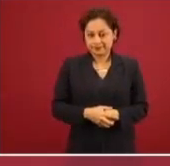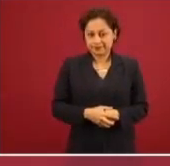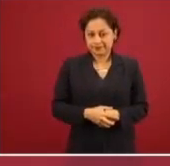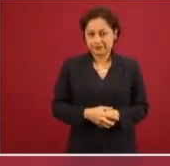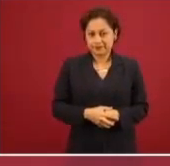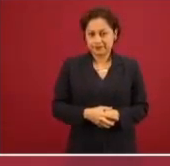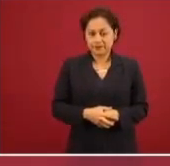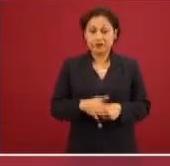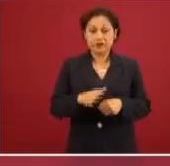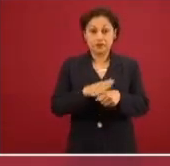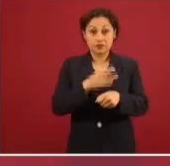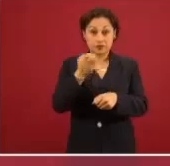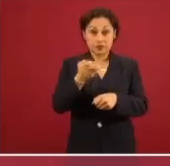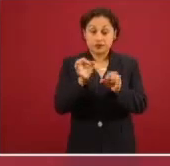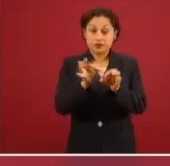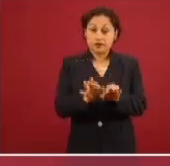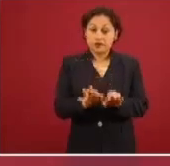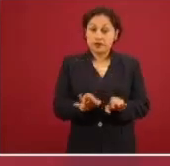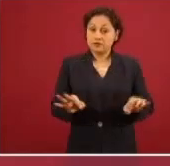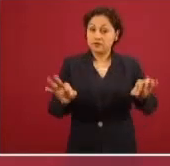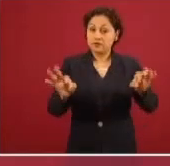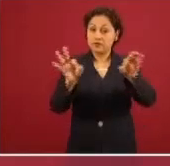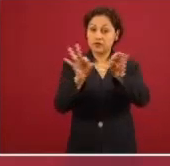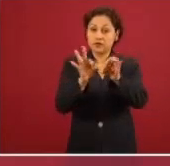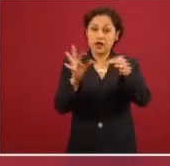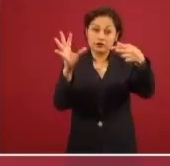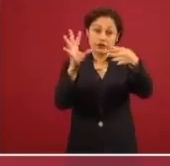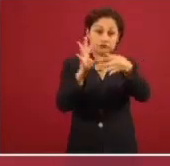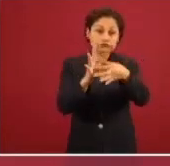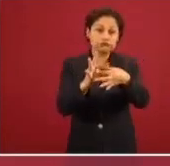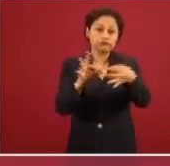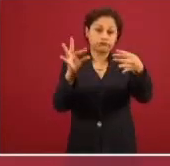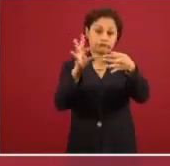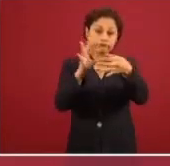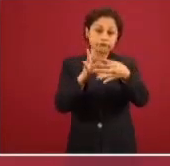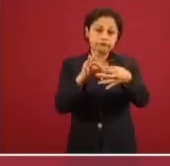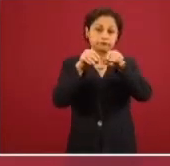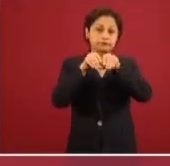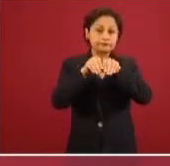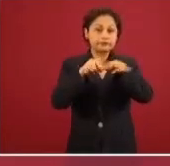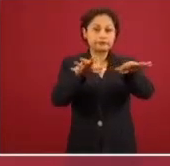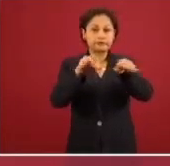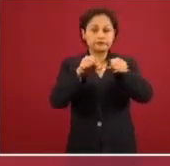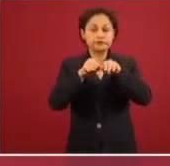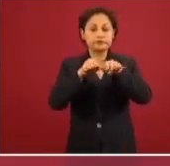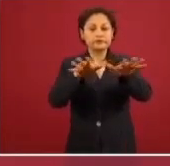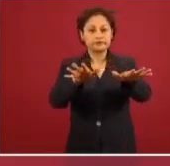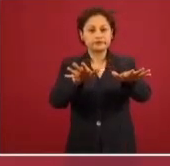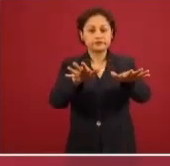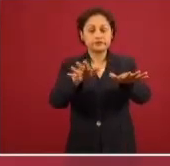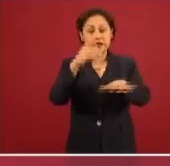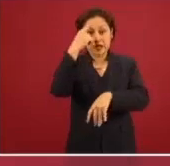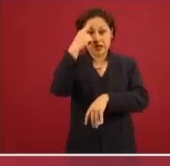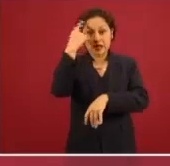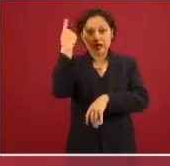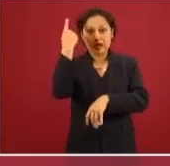importante que se sepa que lo que más nos importa ahora